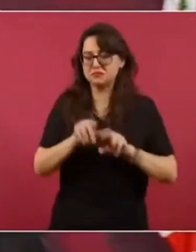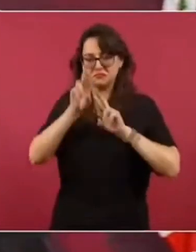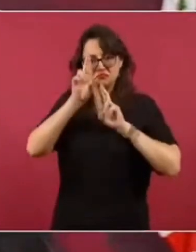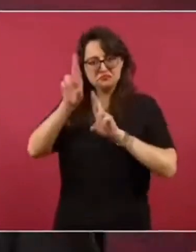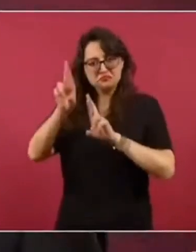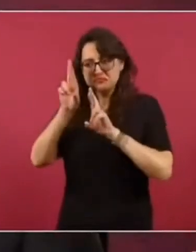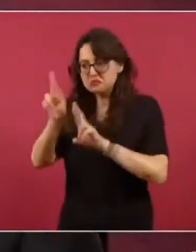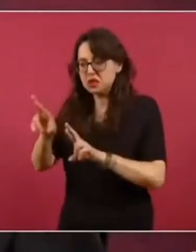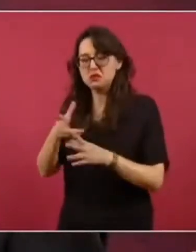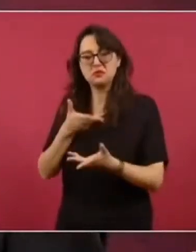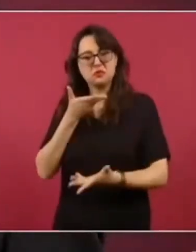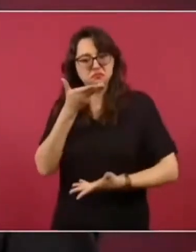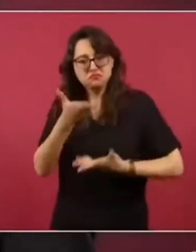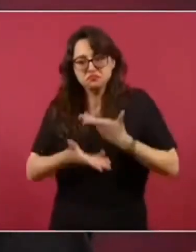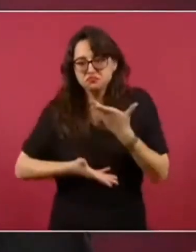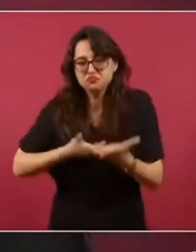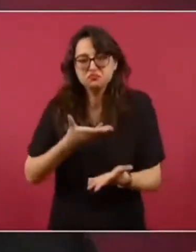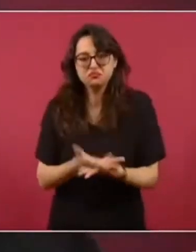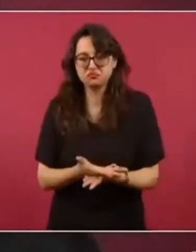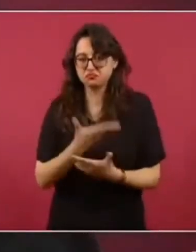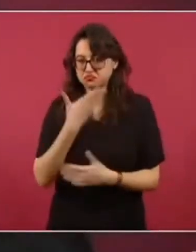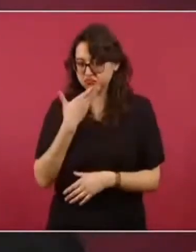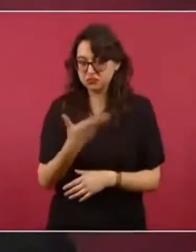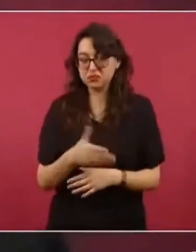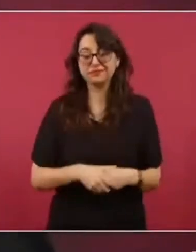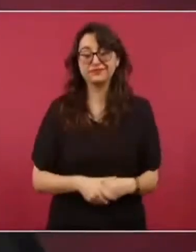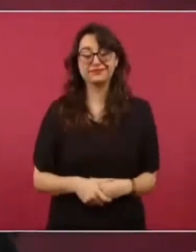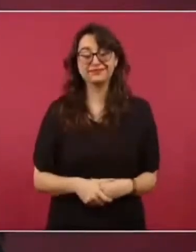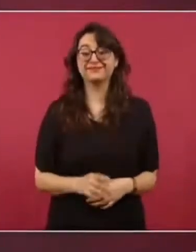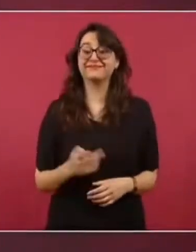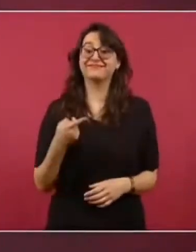embargo, en el Departamento de Estado,